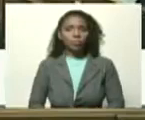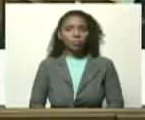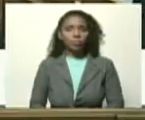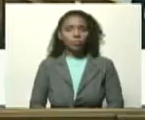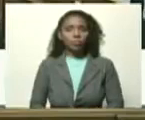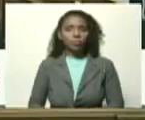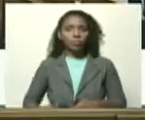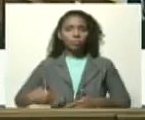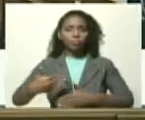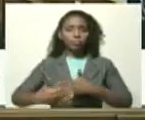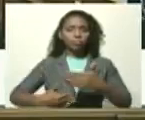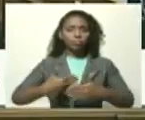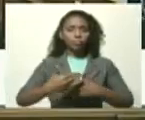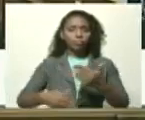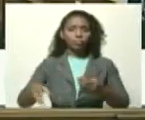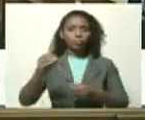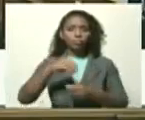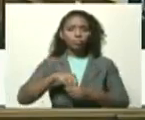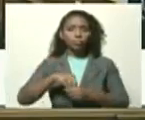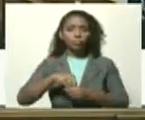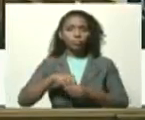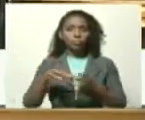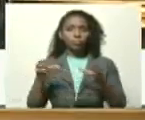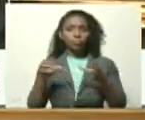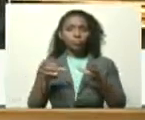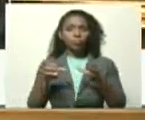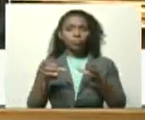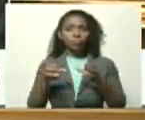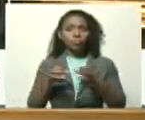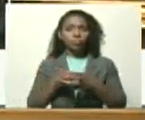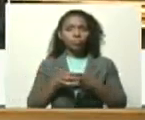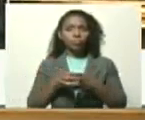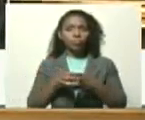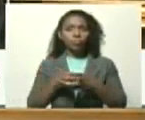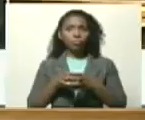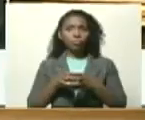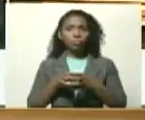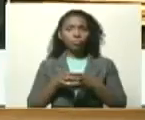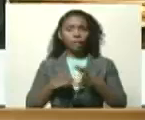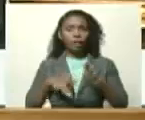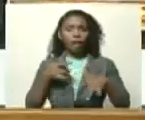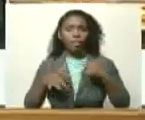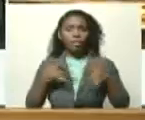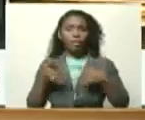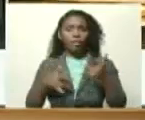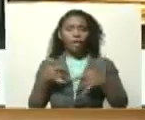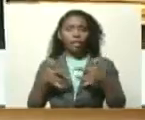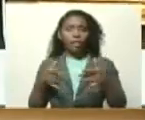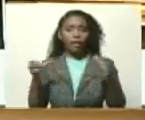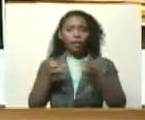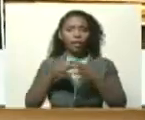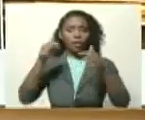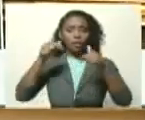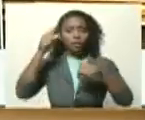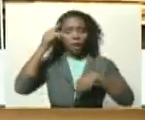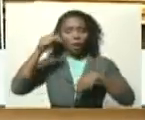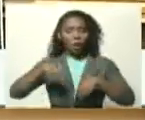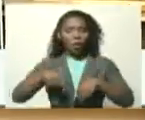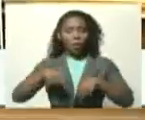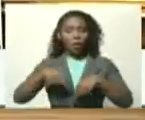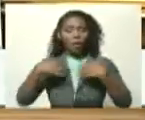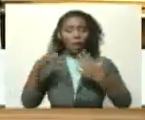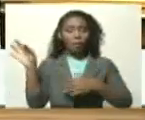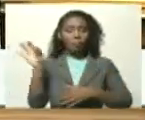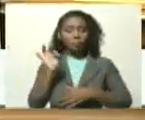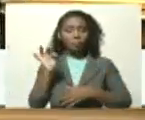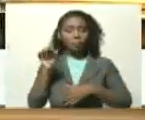Transcurre dentro del hemiciclo de sesiones. De instalación de la sesión del día de hoy, y la